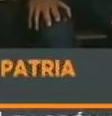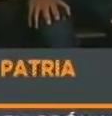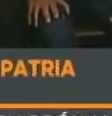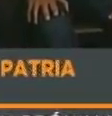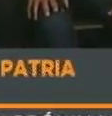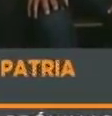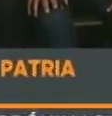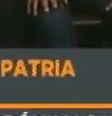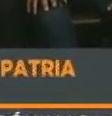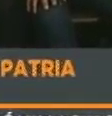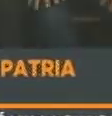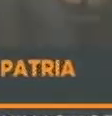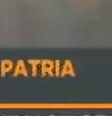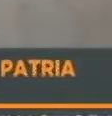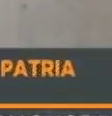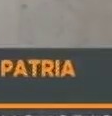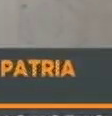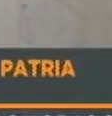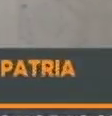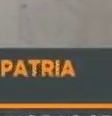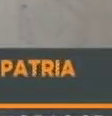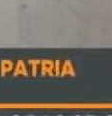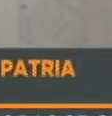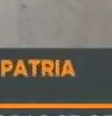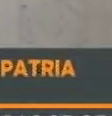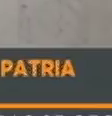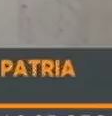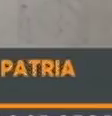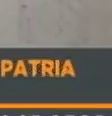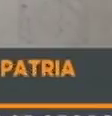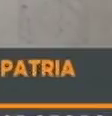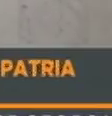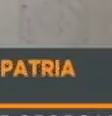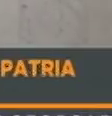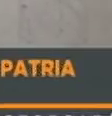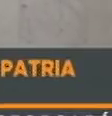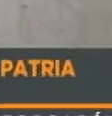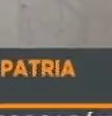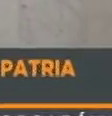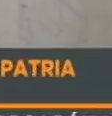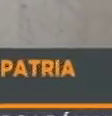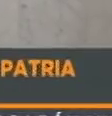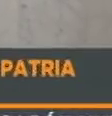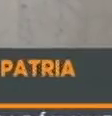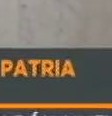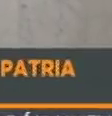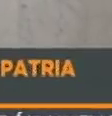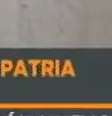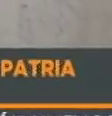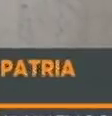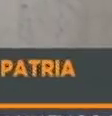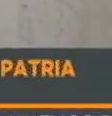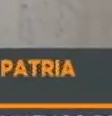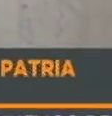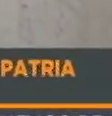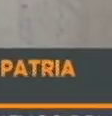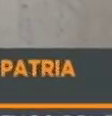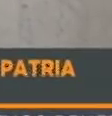Hoy estamos a 1 de junio, está empezando el mes número 6. Mayo fue un mayo bonito,